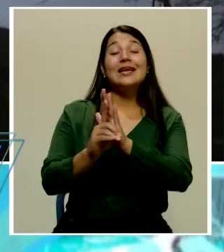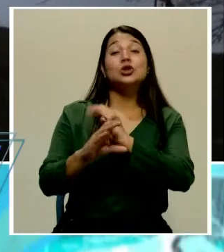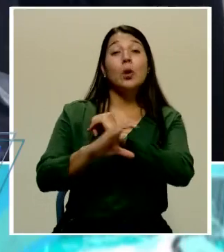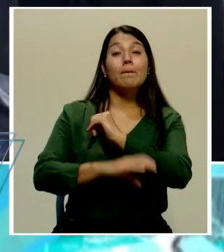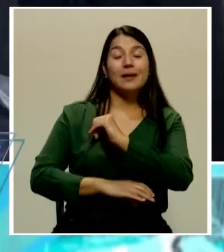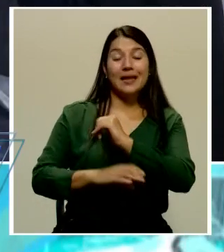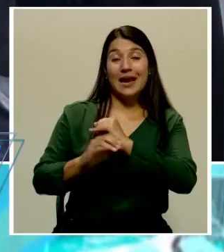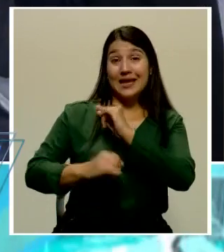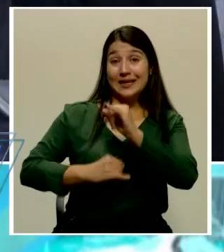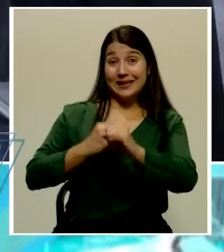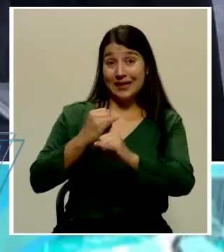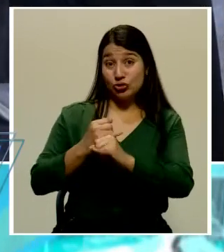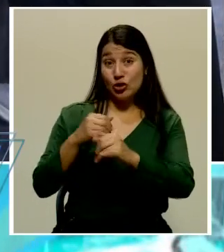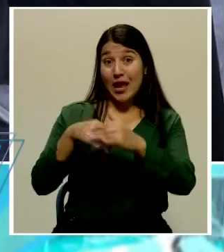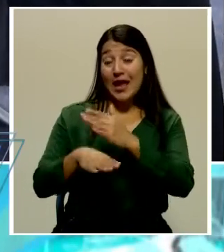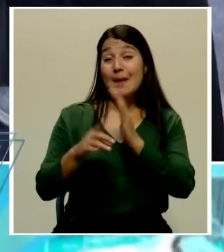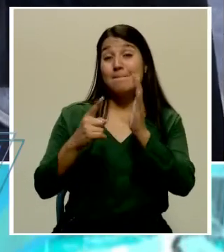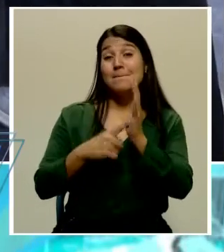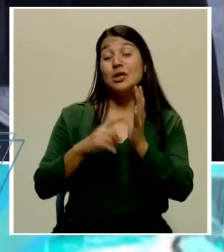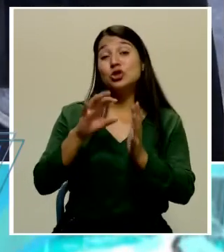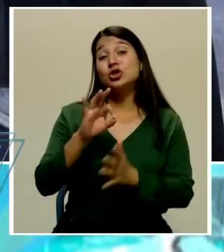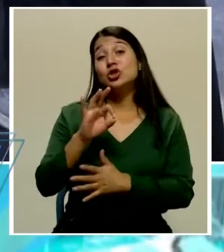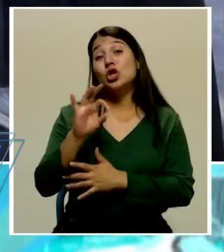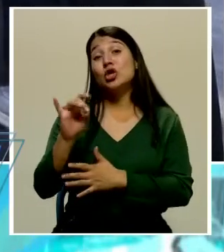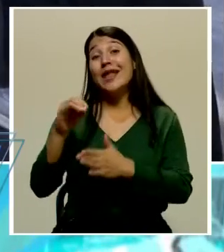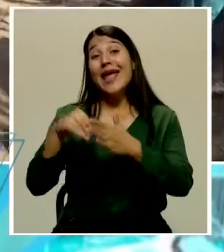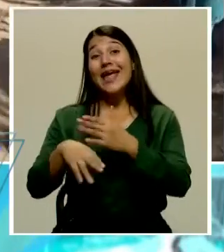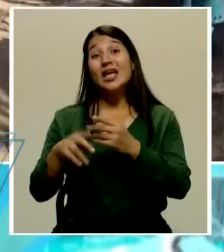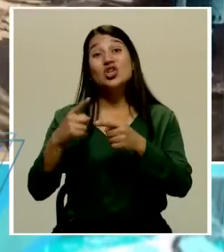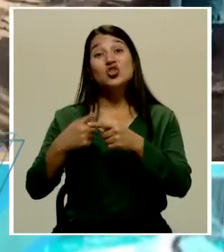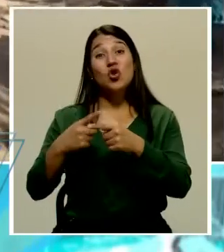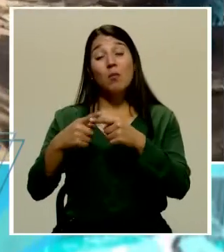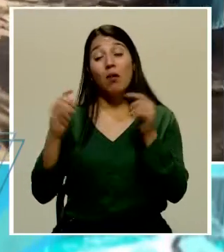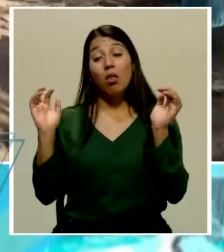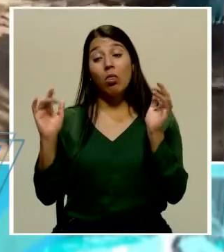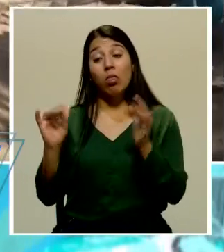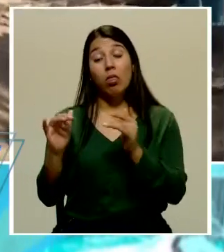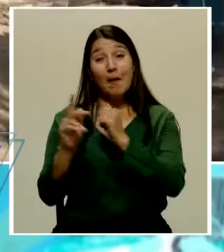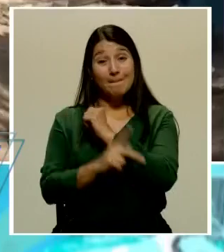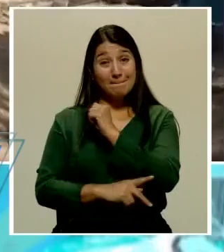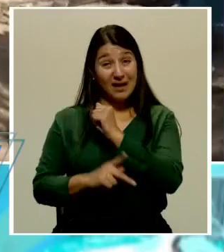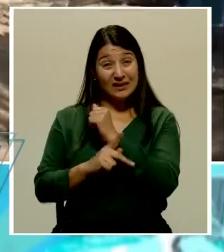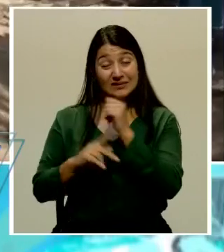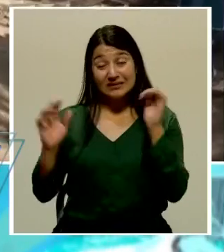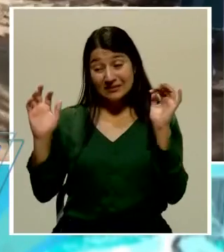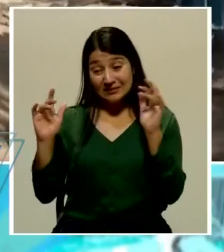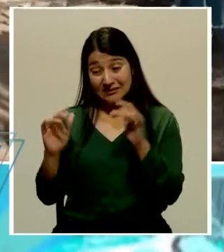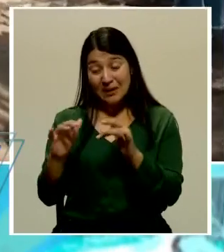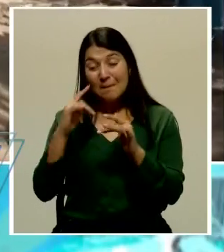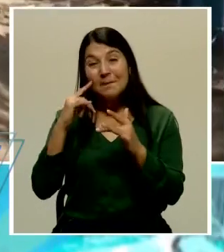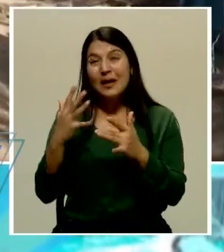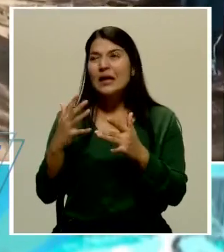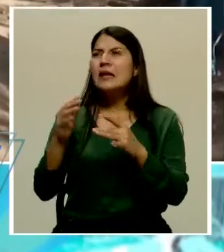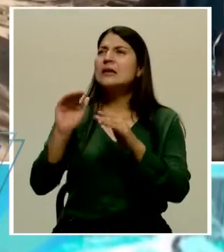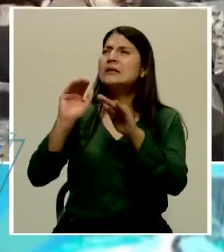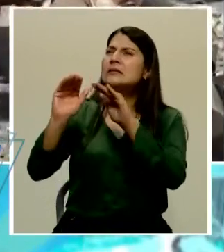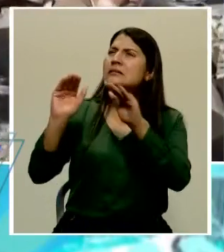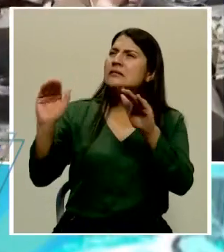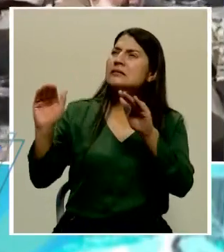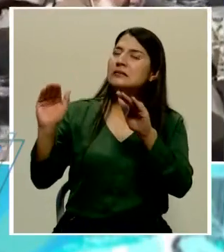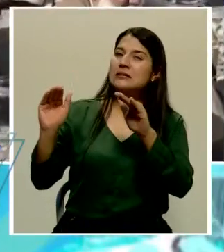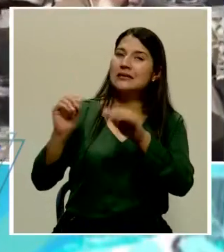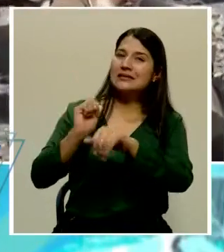1998 en Roma se reúnen una serie de países incentivando ya la creación de un tratado que